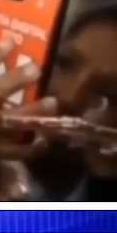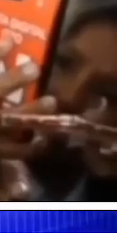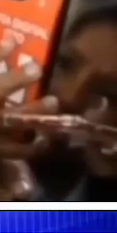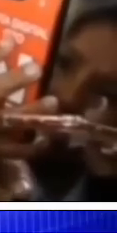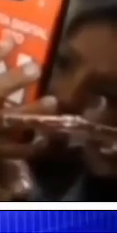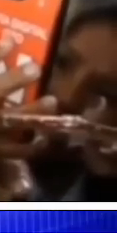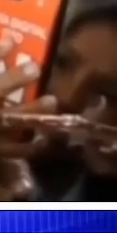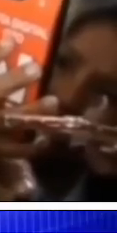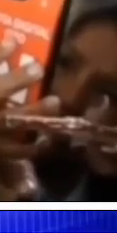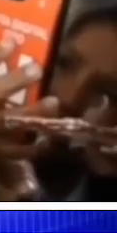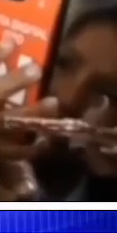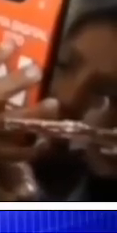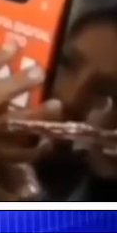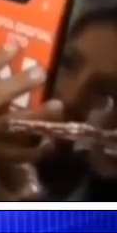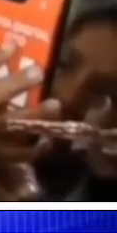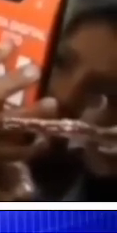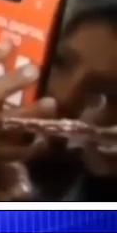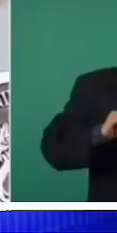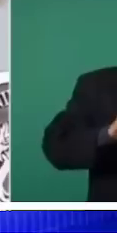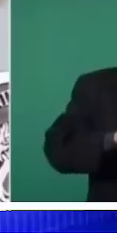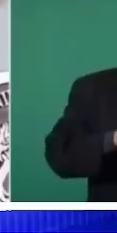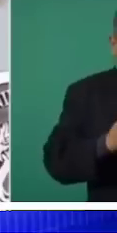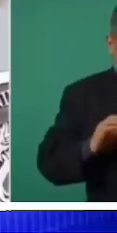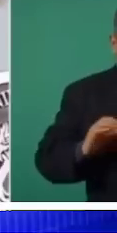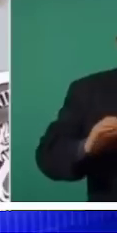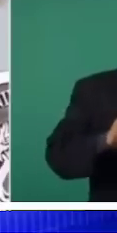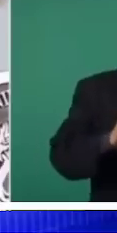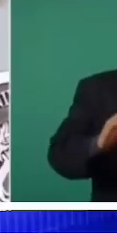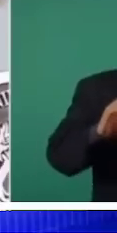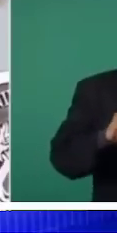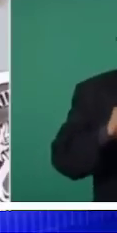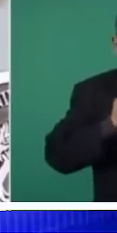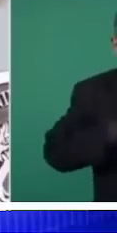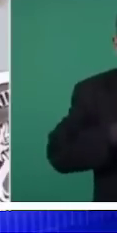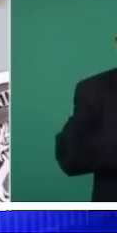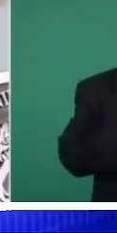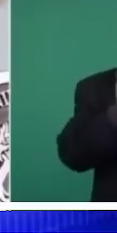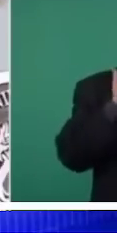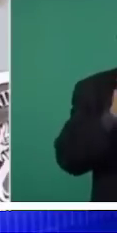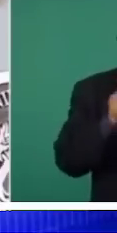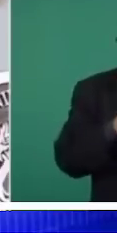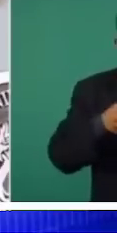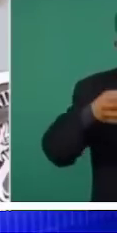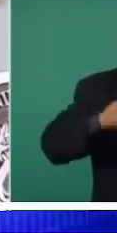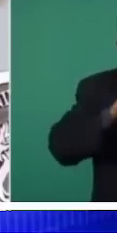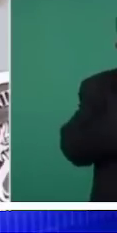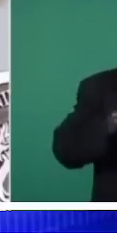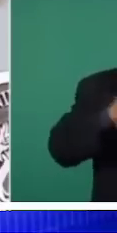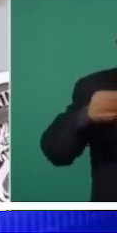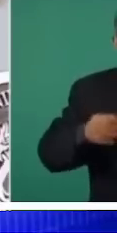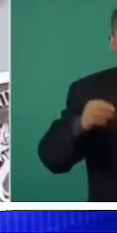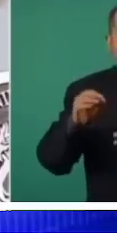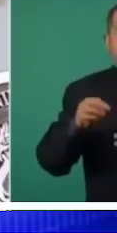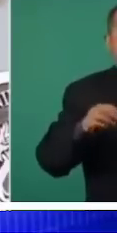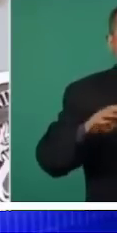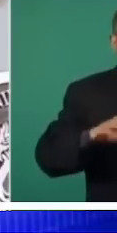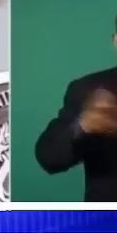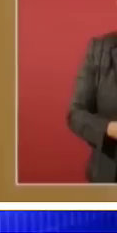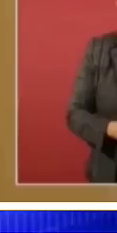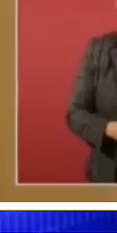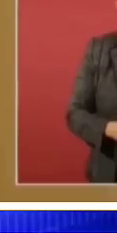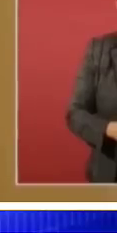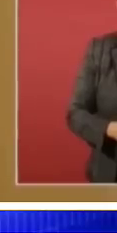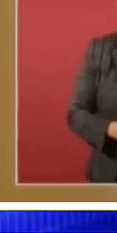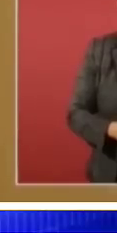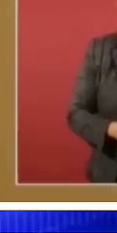en Palacio Nacional Y es que el titular de la marina hablaba de la situación que se vive con el poder judicial de la federación